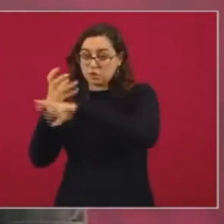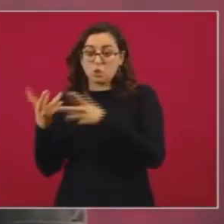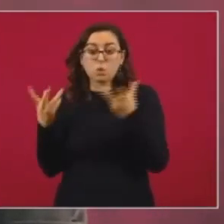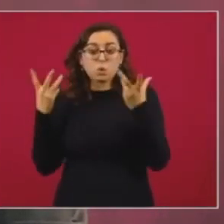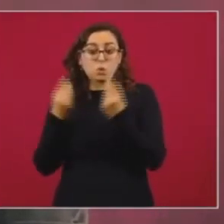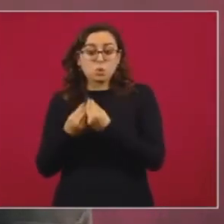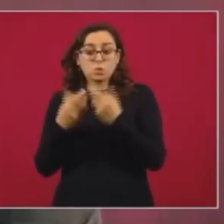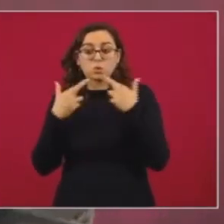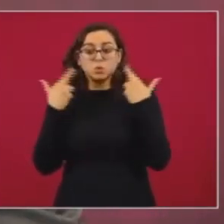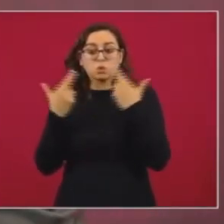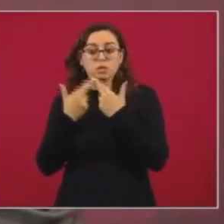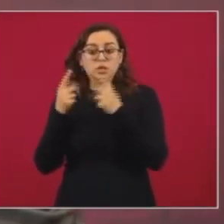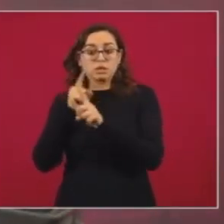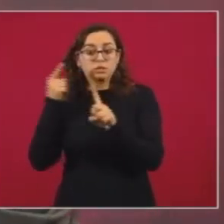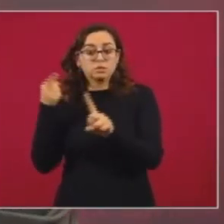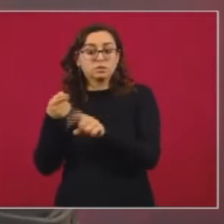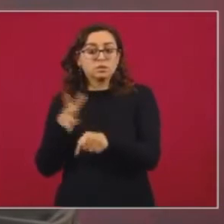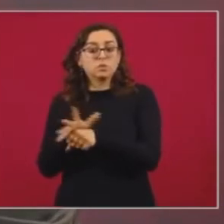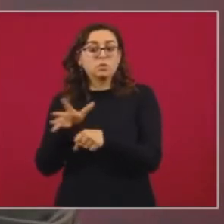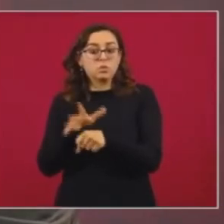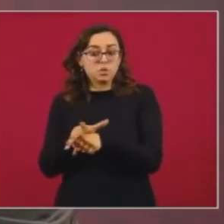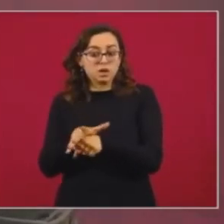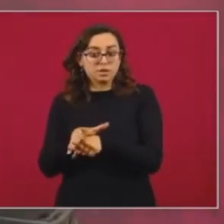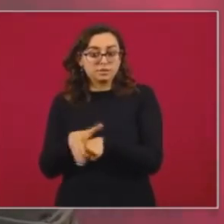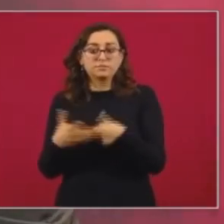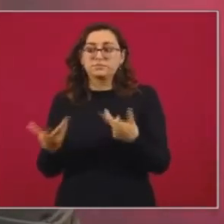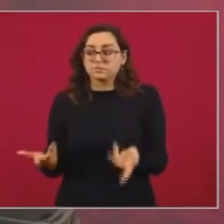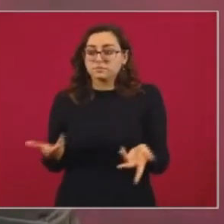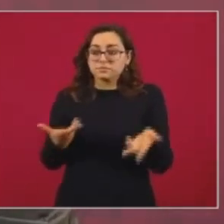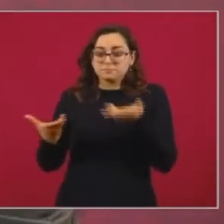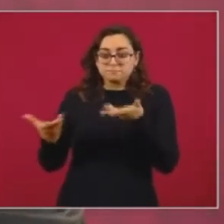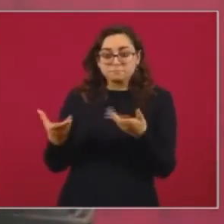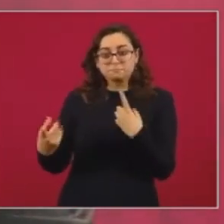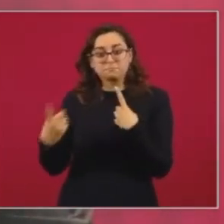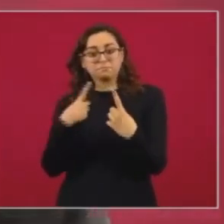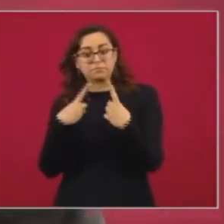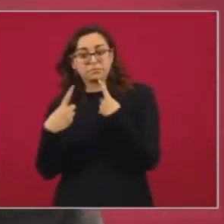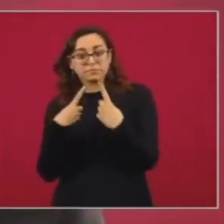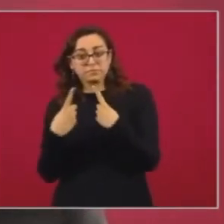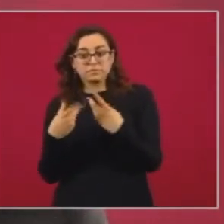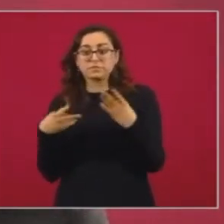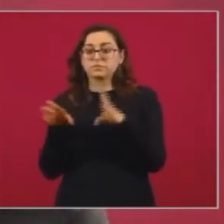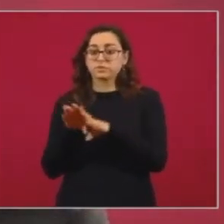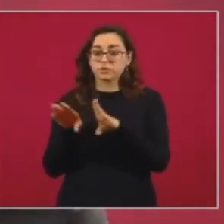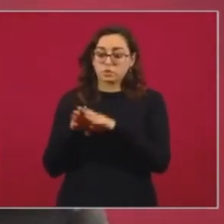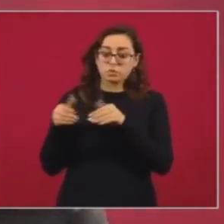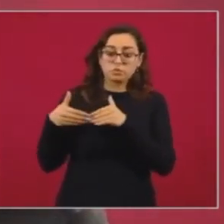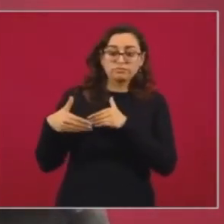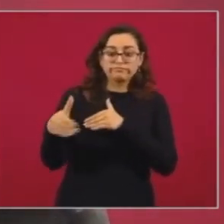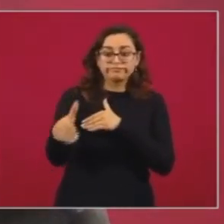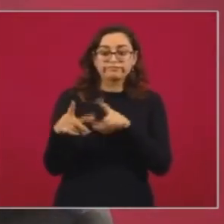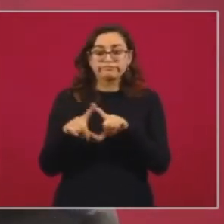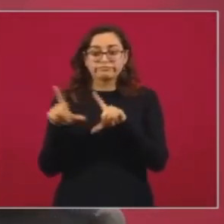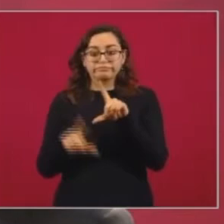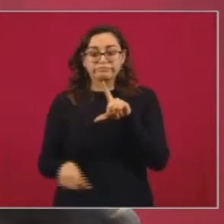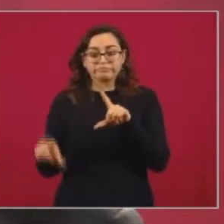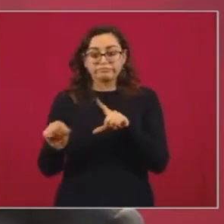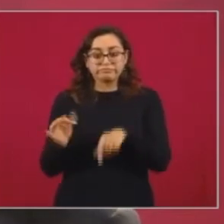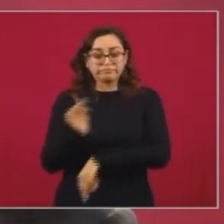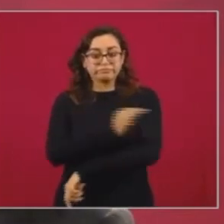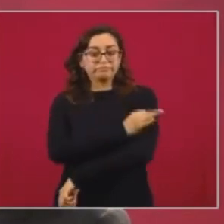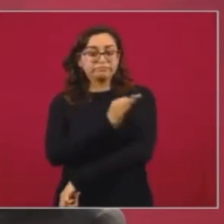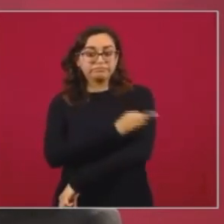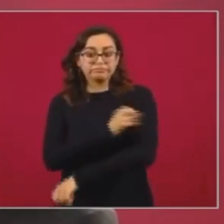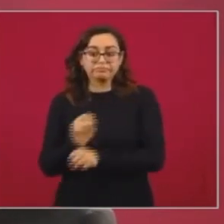propósito de la sesión es conversar con ellas y ellos sobre la política nacional de vacunación COVID. Por supuesto, en